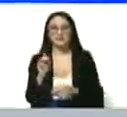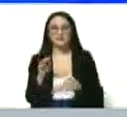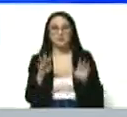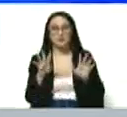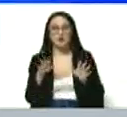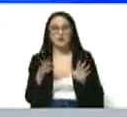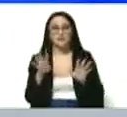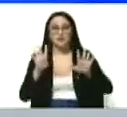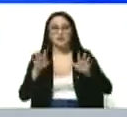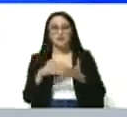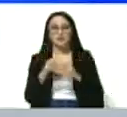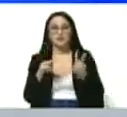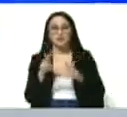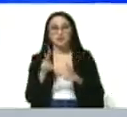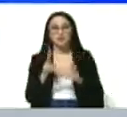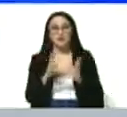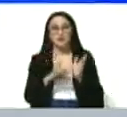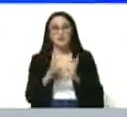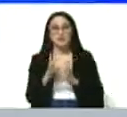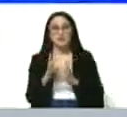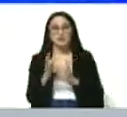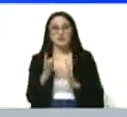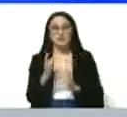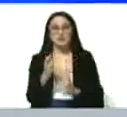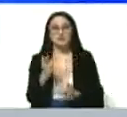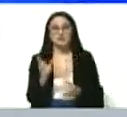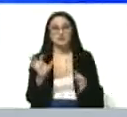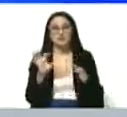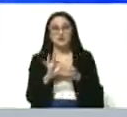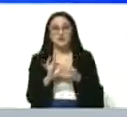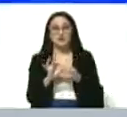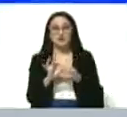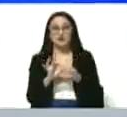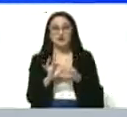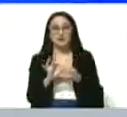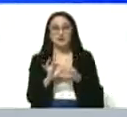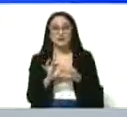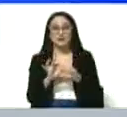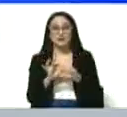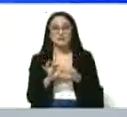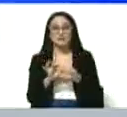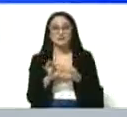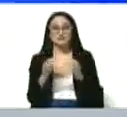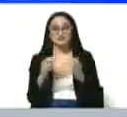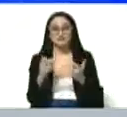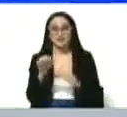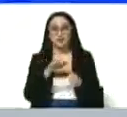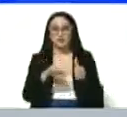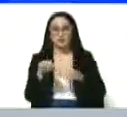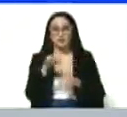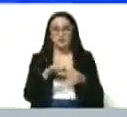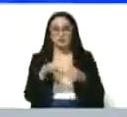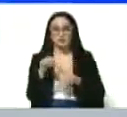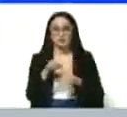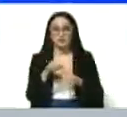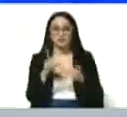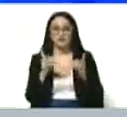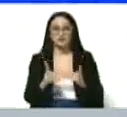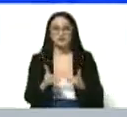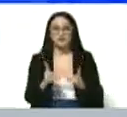12 de abril de 2020, la OPEP y sus aliados estratégicos en la declaración de cooperación